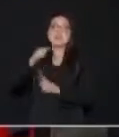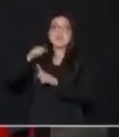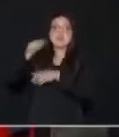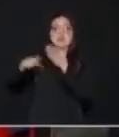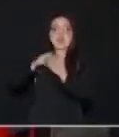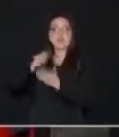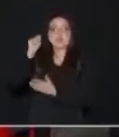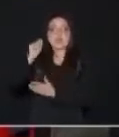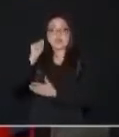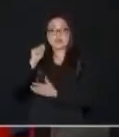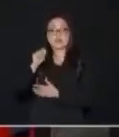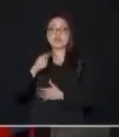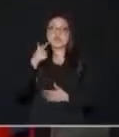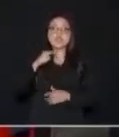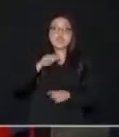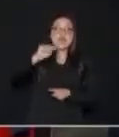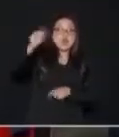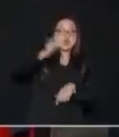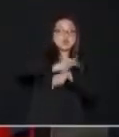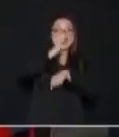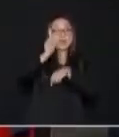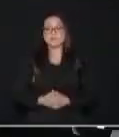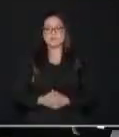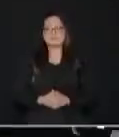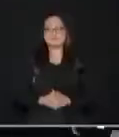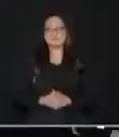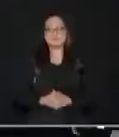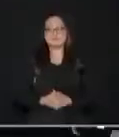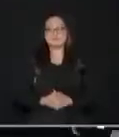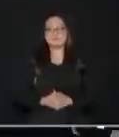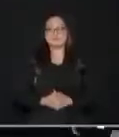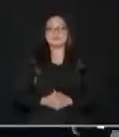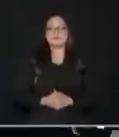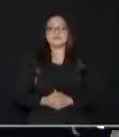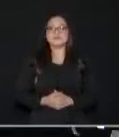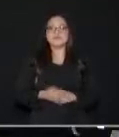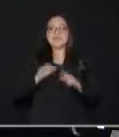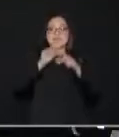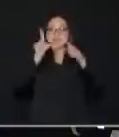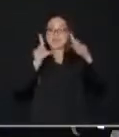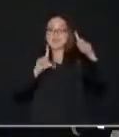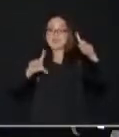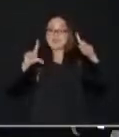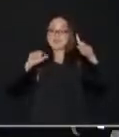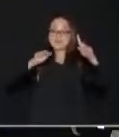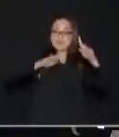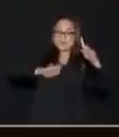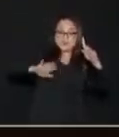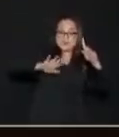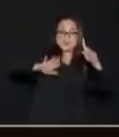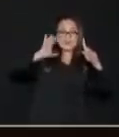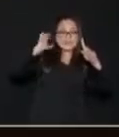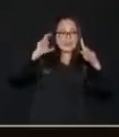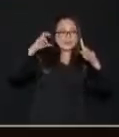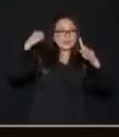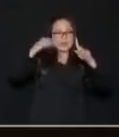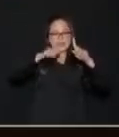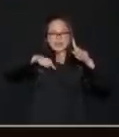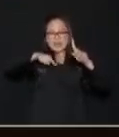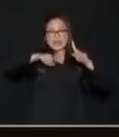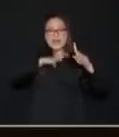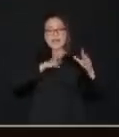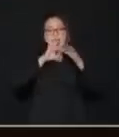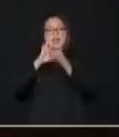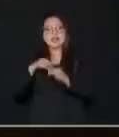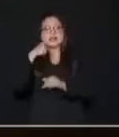comprar la gasolina en el extranjero en el istmo de tehuantepec se promoverá la